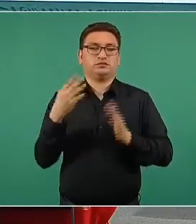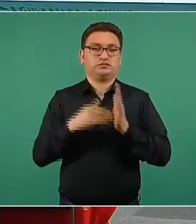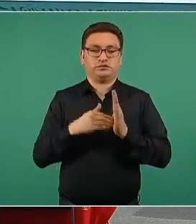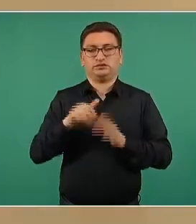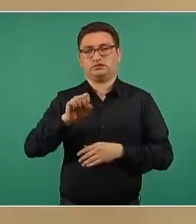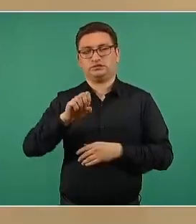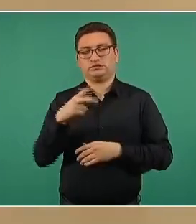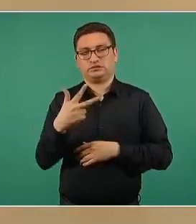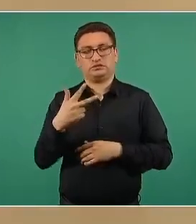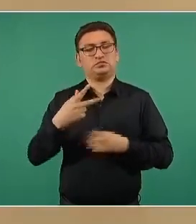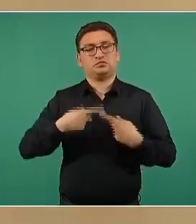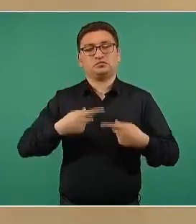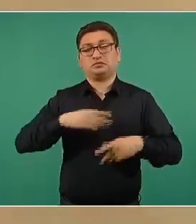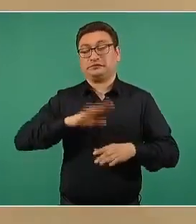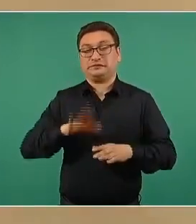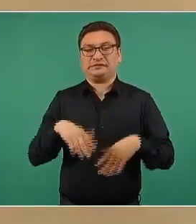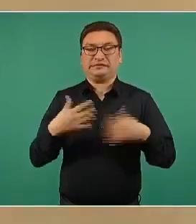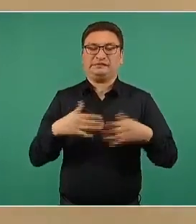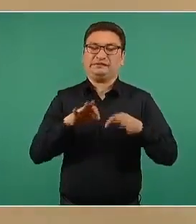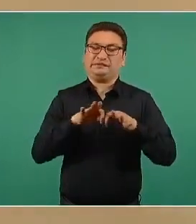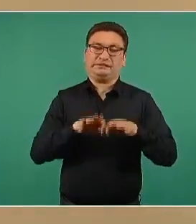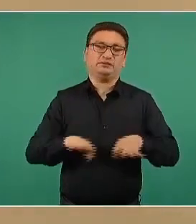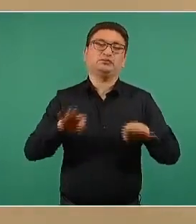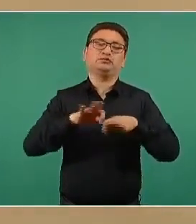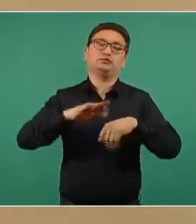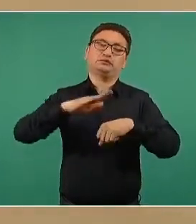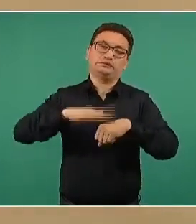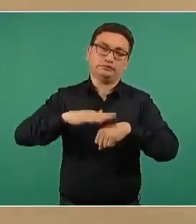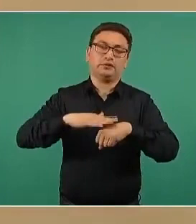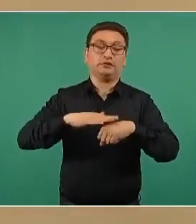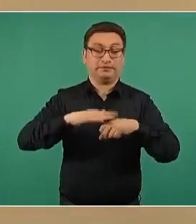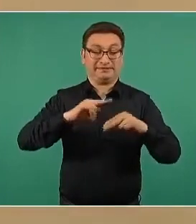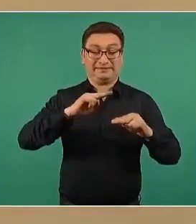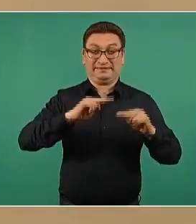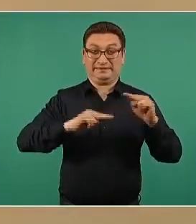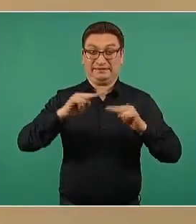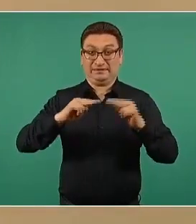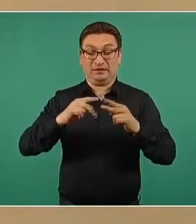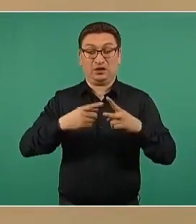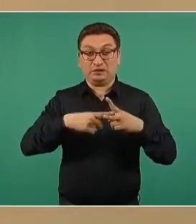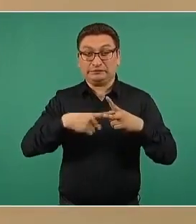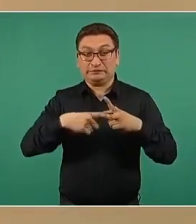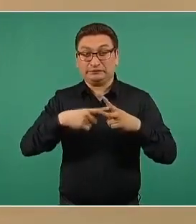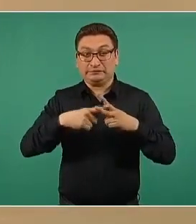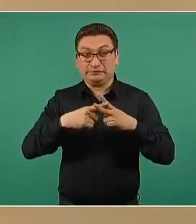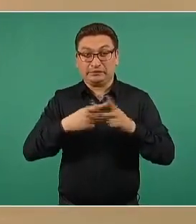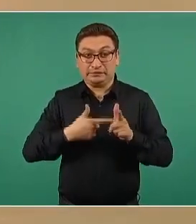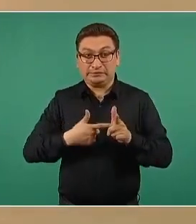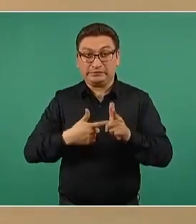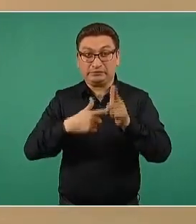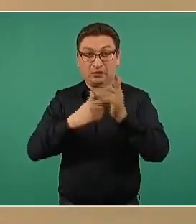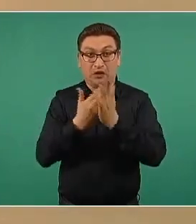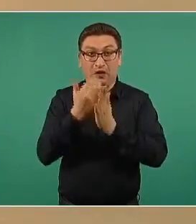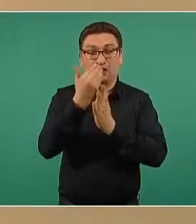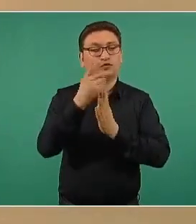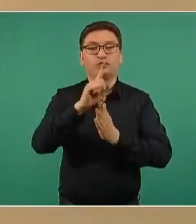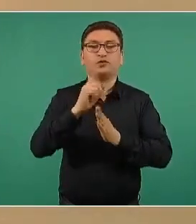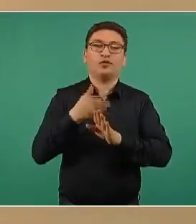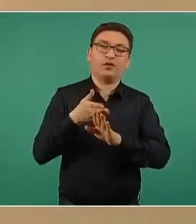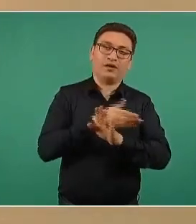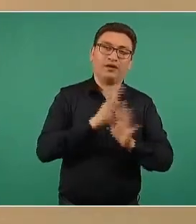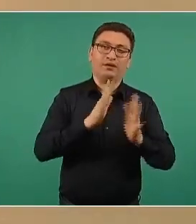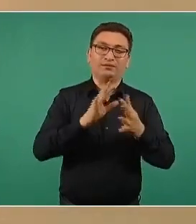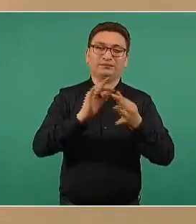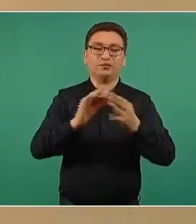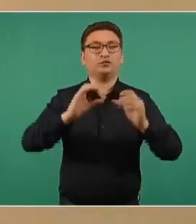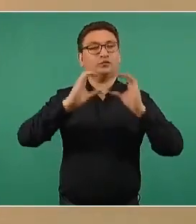223.068, y reitero, sumamente importante para que estas cifras también no continúen avanzando, aplicar las medidas que previamente hemos